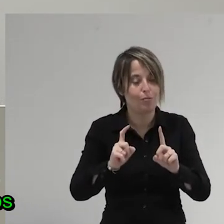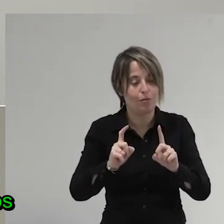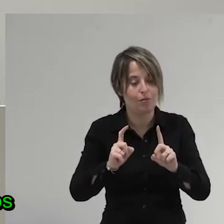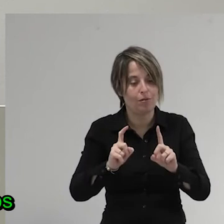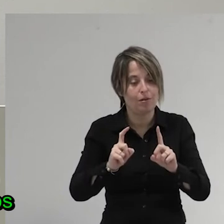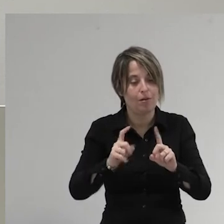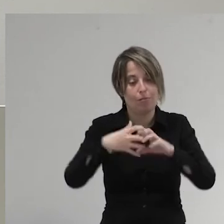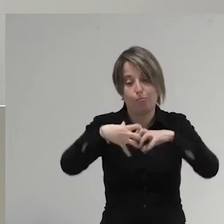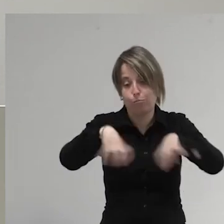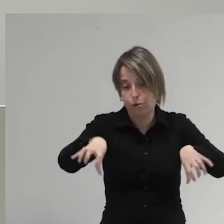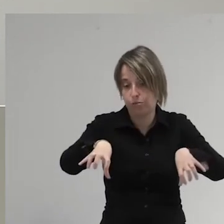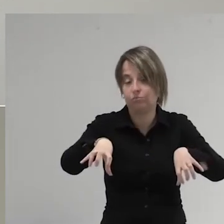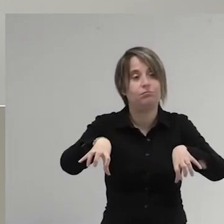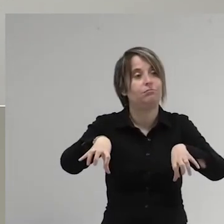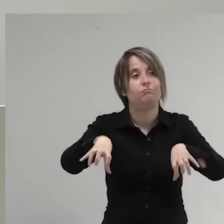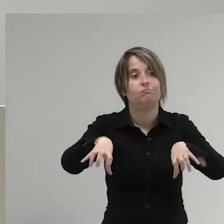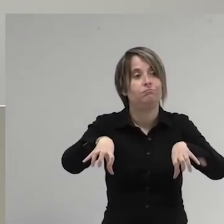itinerarios segregados y, por lo tanto,